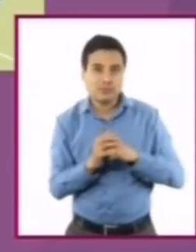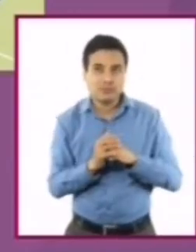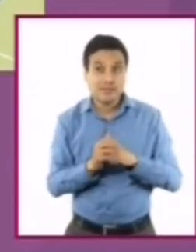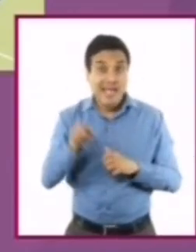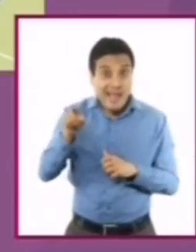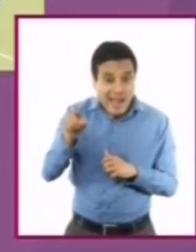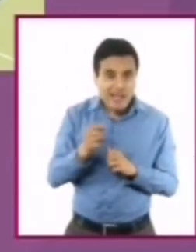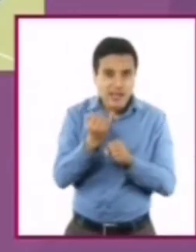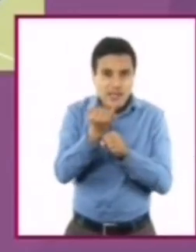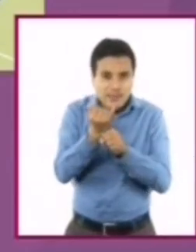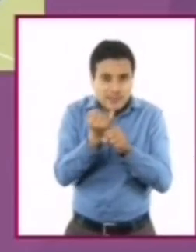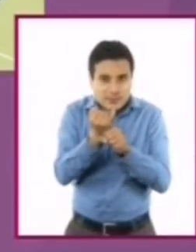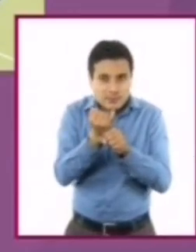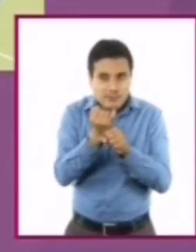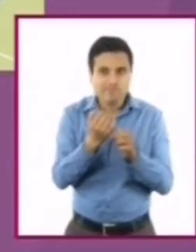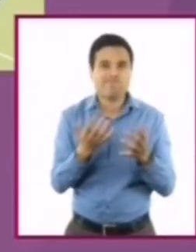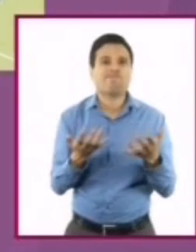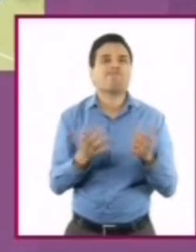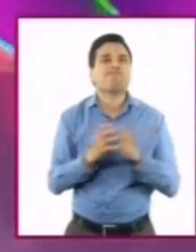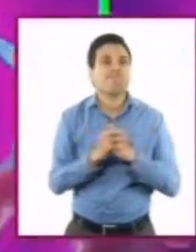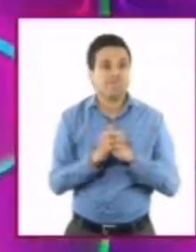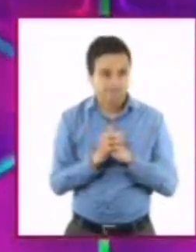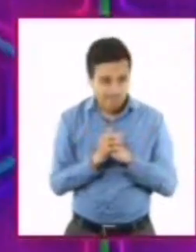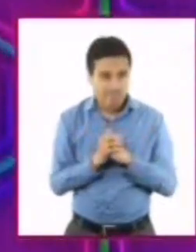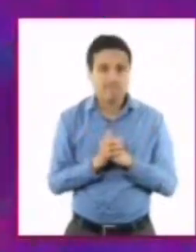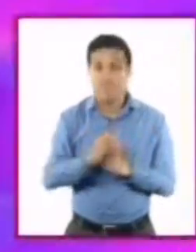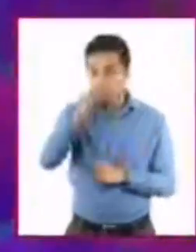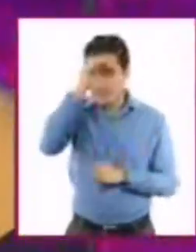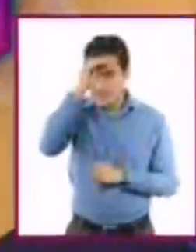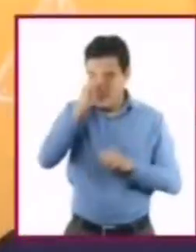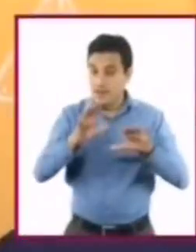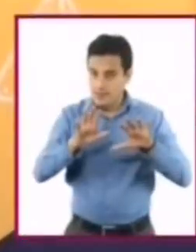la concepción que se tenía del universo.